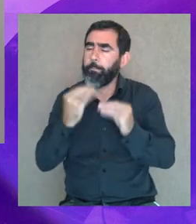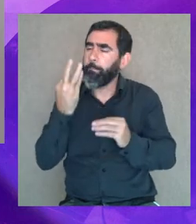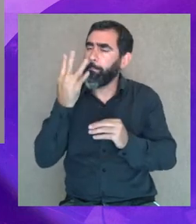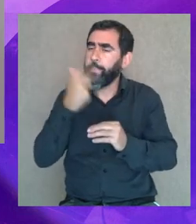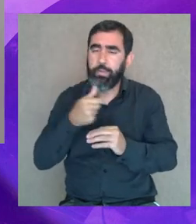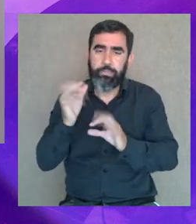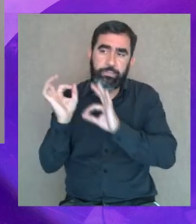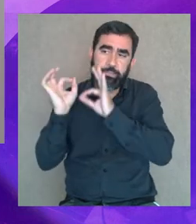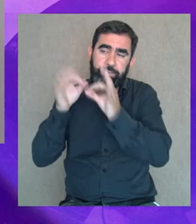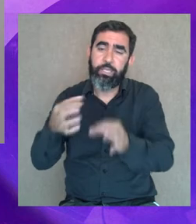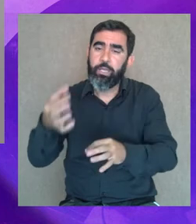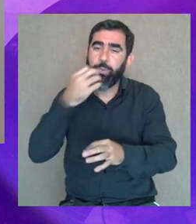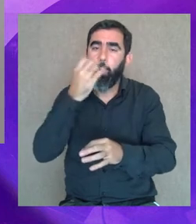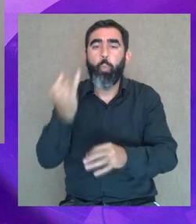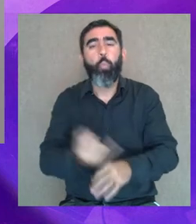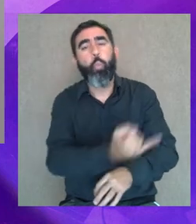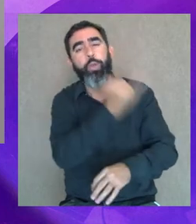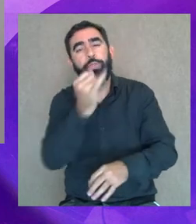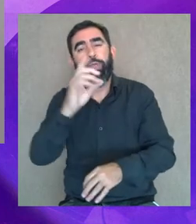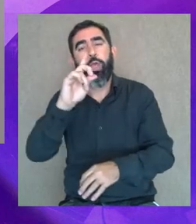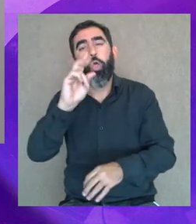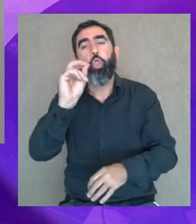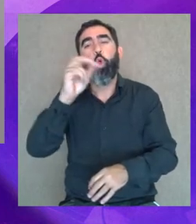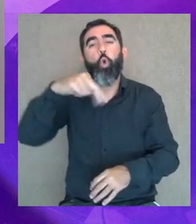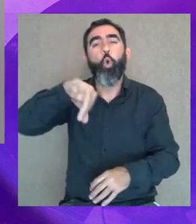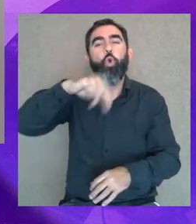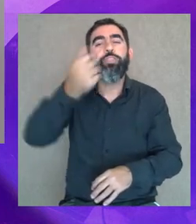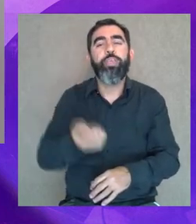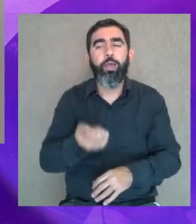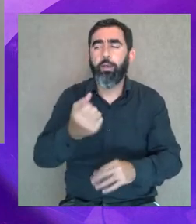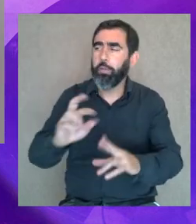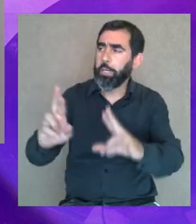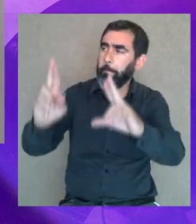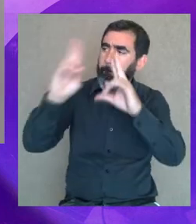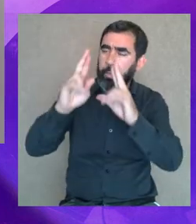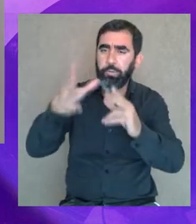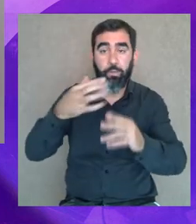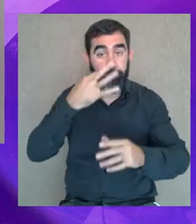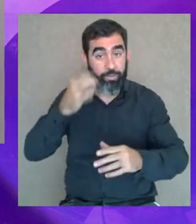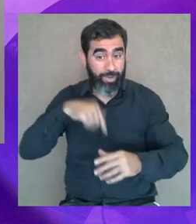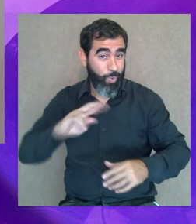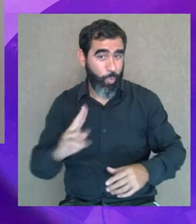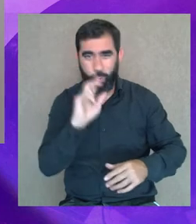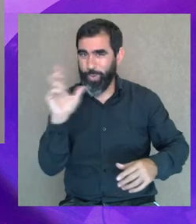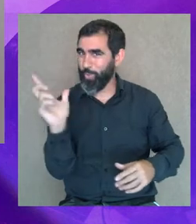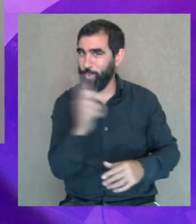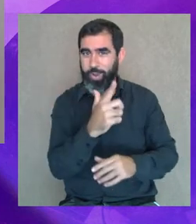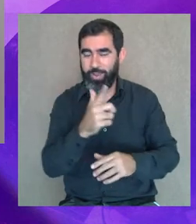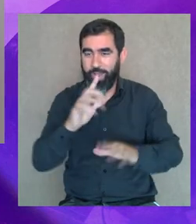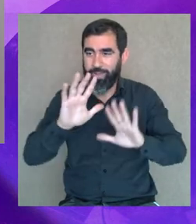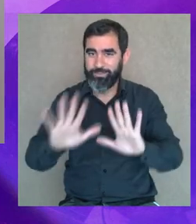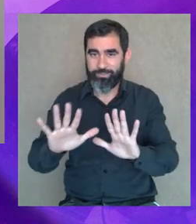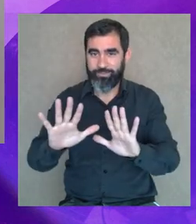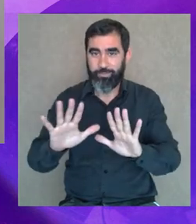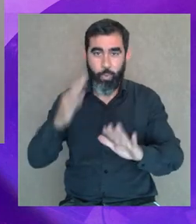encanta cuando vienen y te dicen buen día de hoy a la noche que sea respeto que tienen que no tenemos los uruguayos